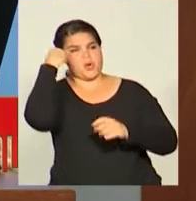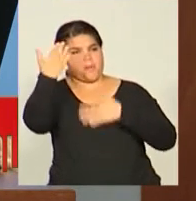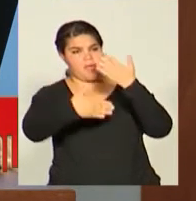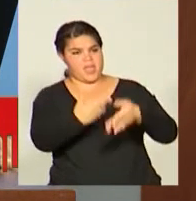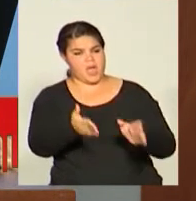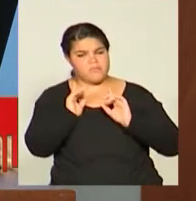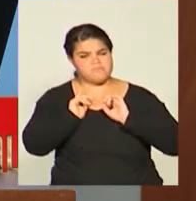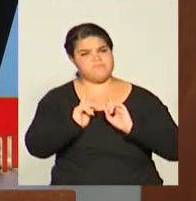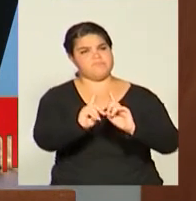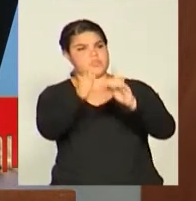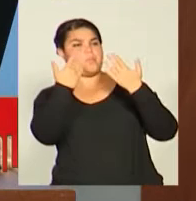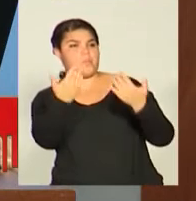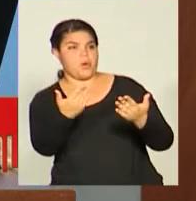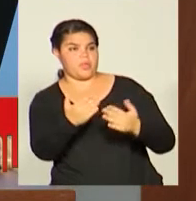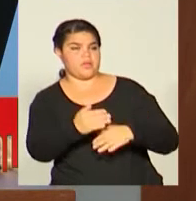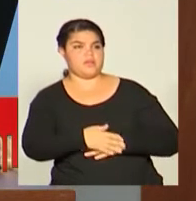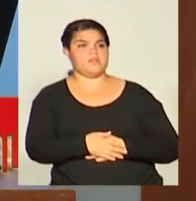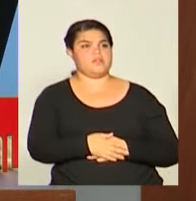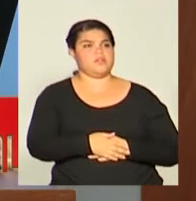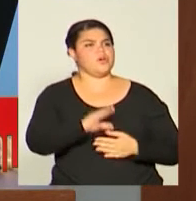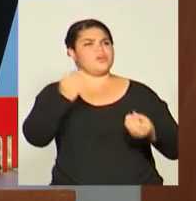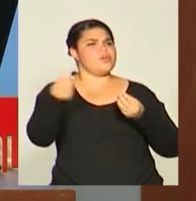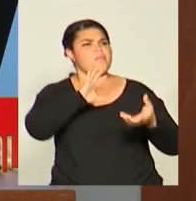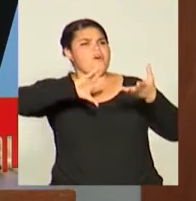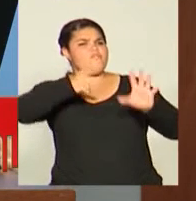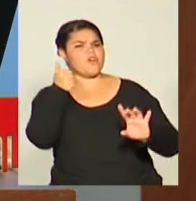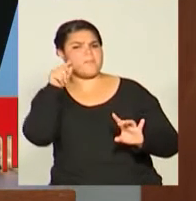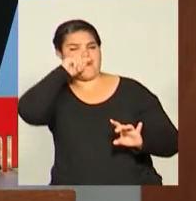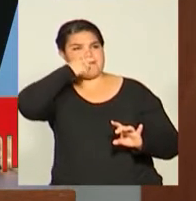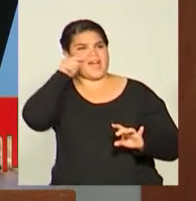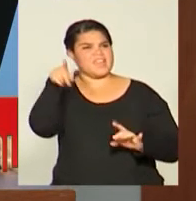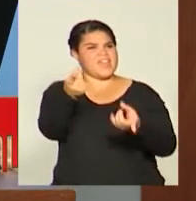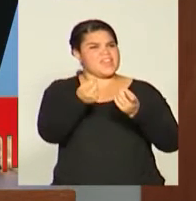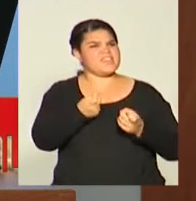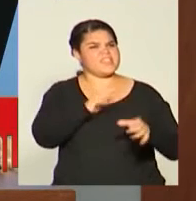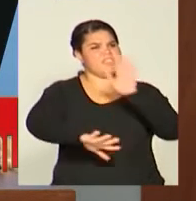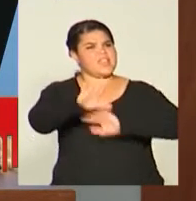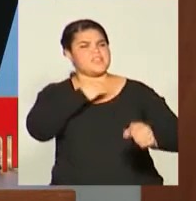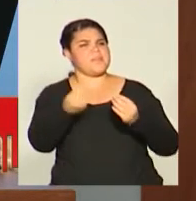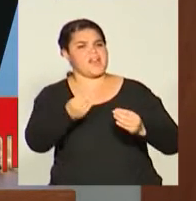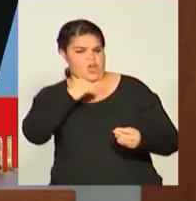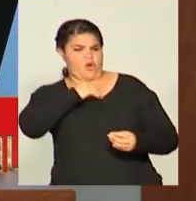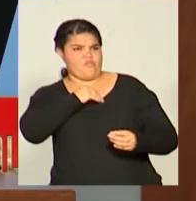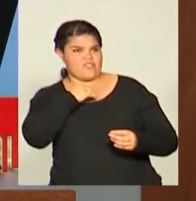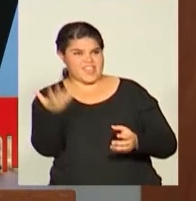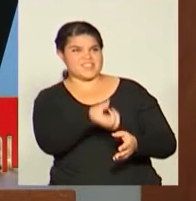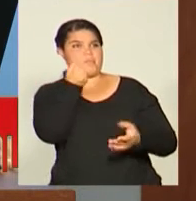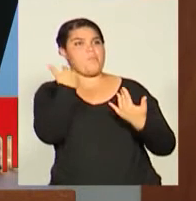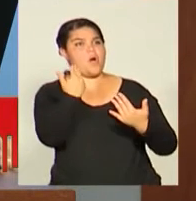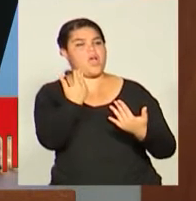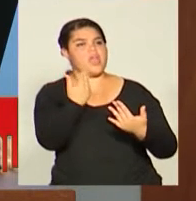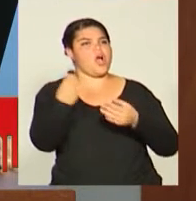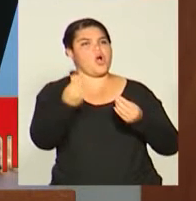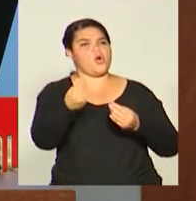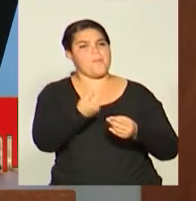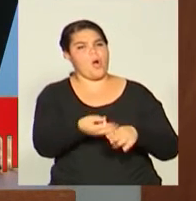mantener la economía en buenas condiciones. ¿Cuáles son las medidas que crees que necesita tomar él para generar confianza o cómo se construye esta confianza, cómo se